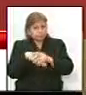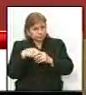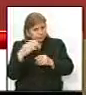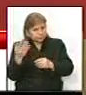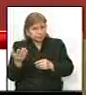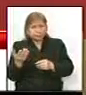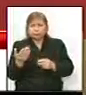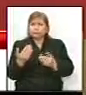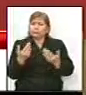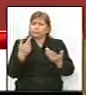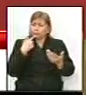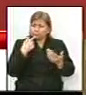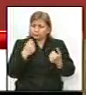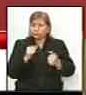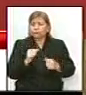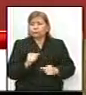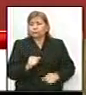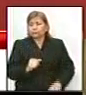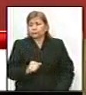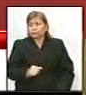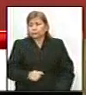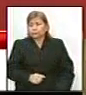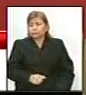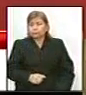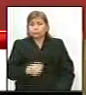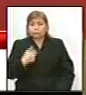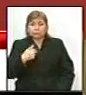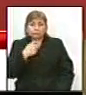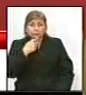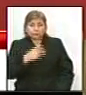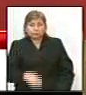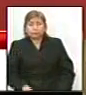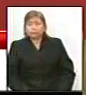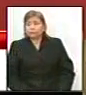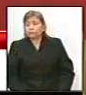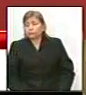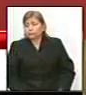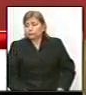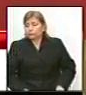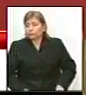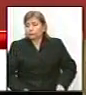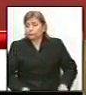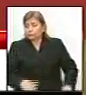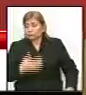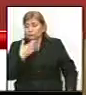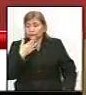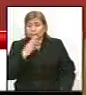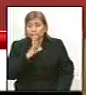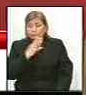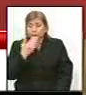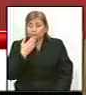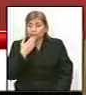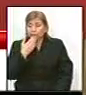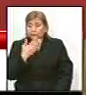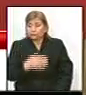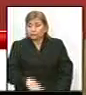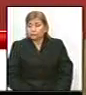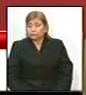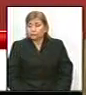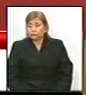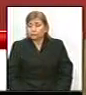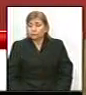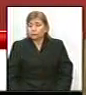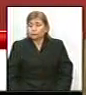se trata. Entonces, vamos a... No sé quién quiere tomar la palabra respecto...